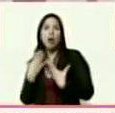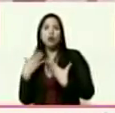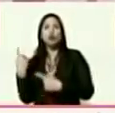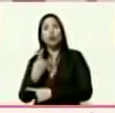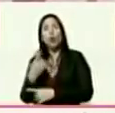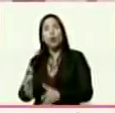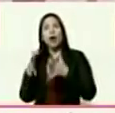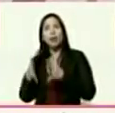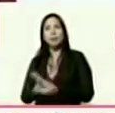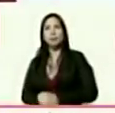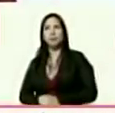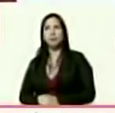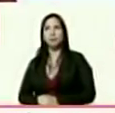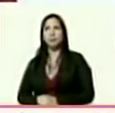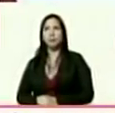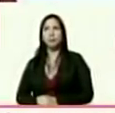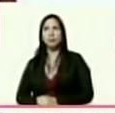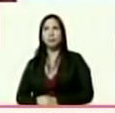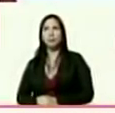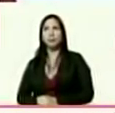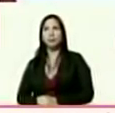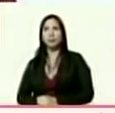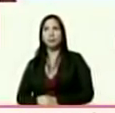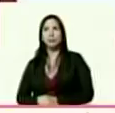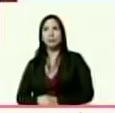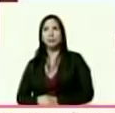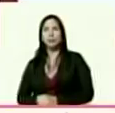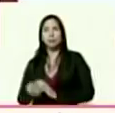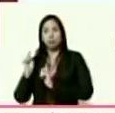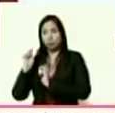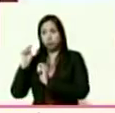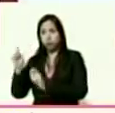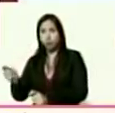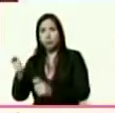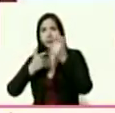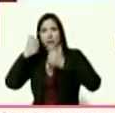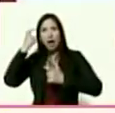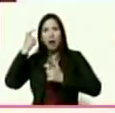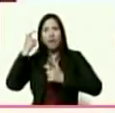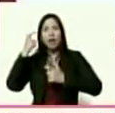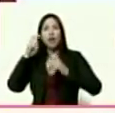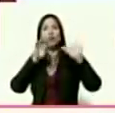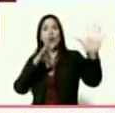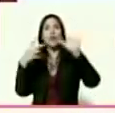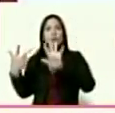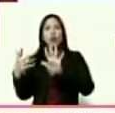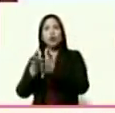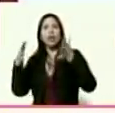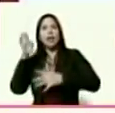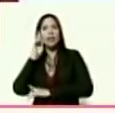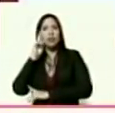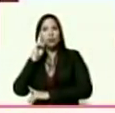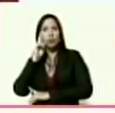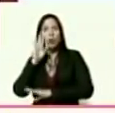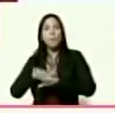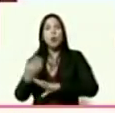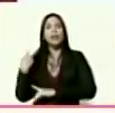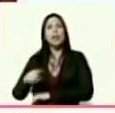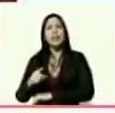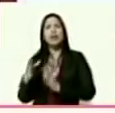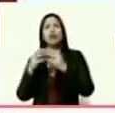trampa. Y yo les pongo el caso. El comandante Chávez ganó aquí en el año 98 por una gran razón. Tenía los